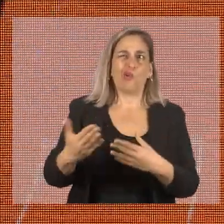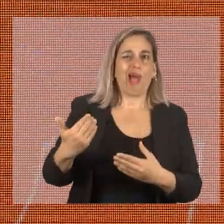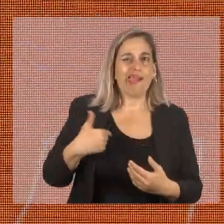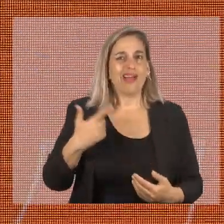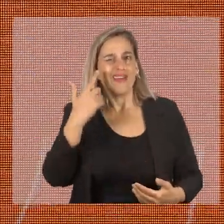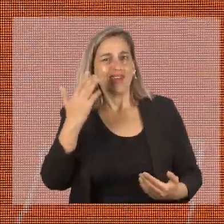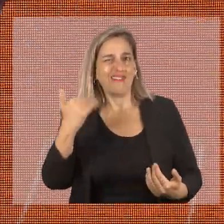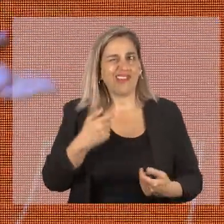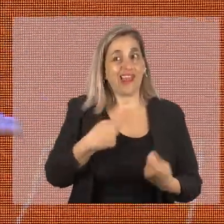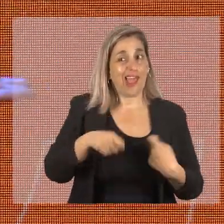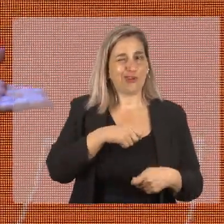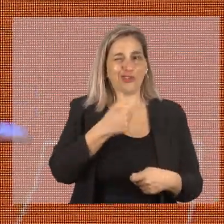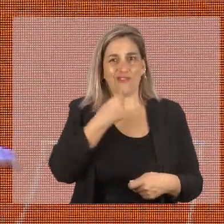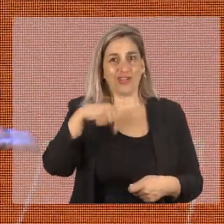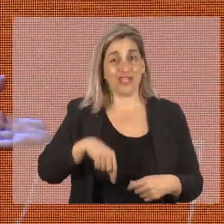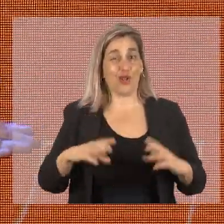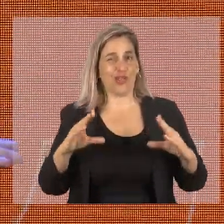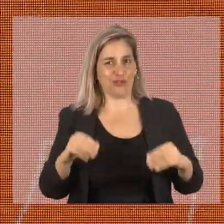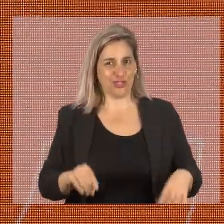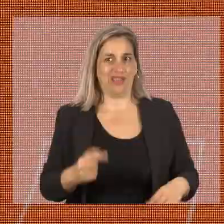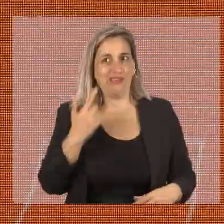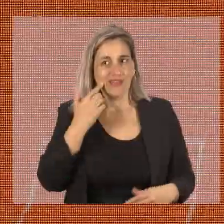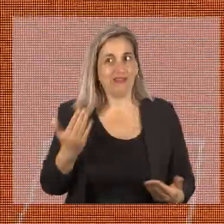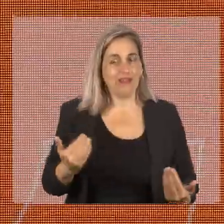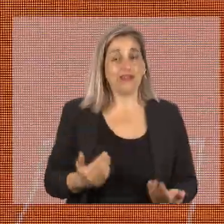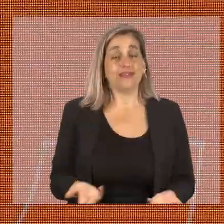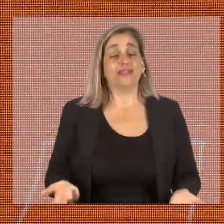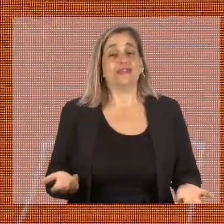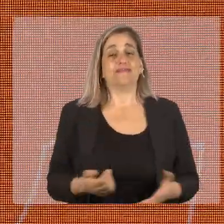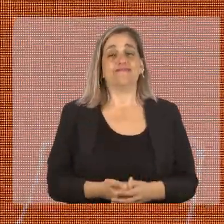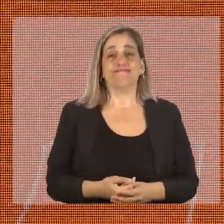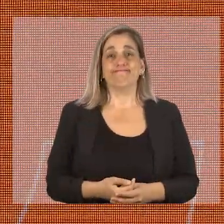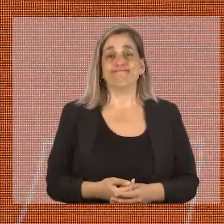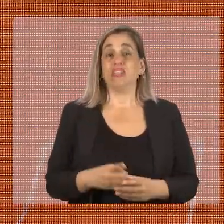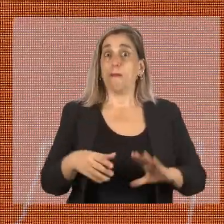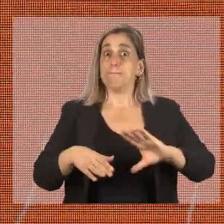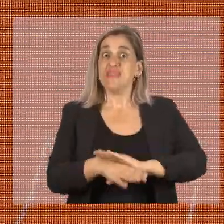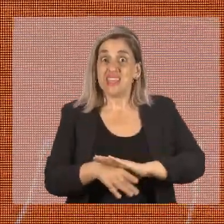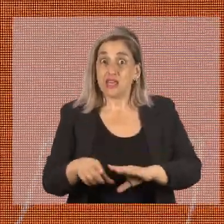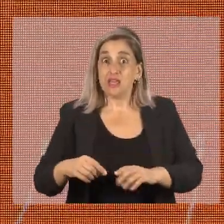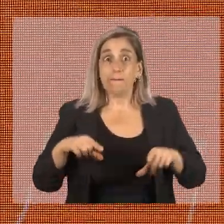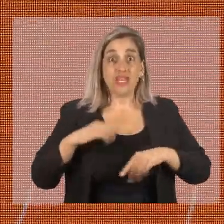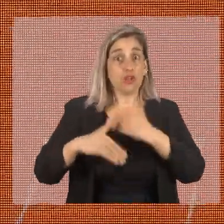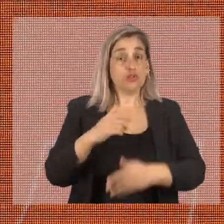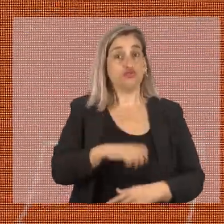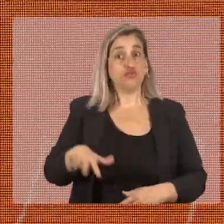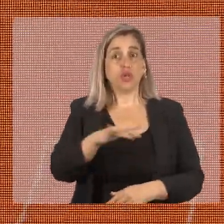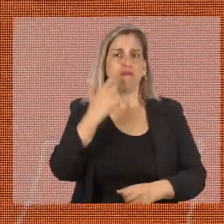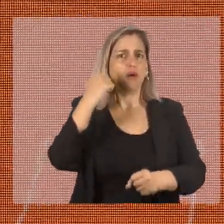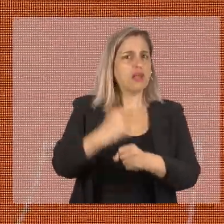vuelta, que dice: vení que tenemos un negocio fácil hoy de noche. Y el MIDES está haciendo un gran